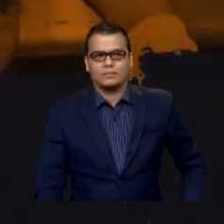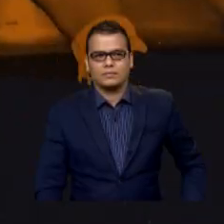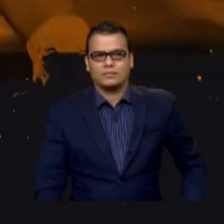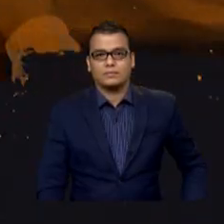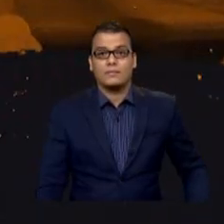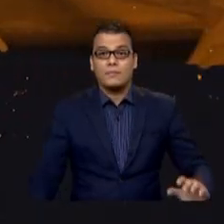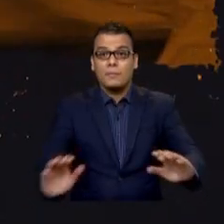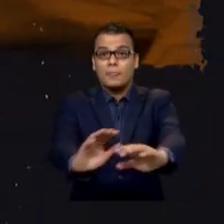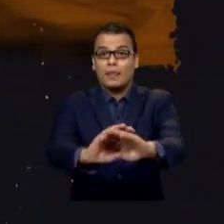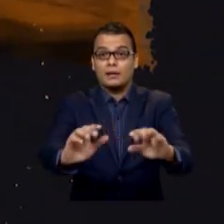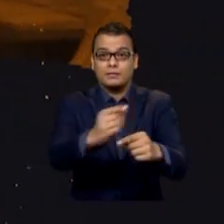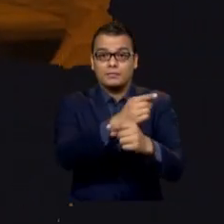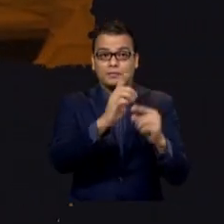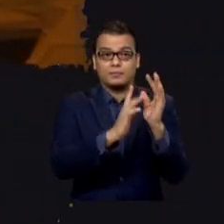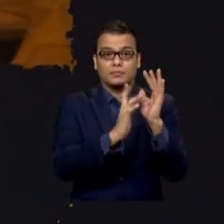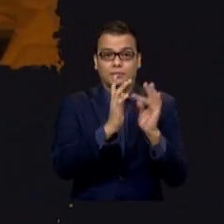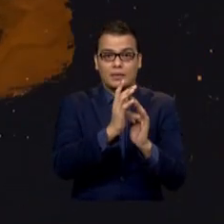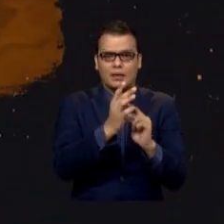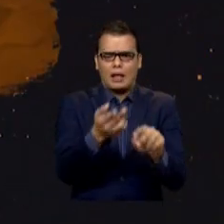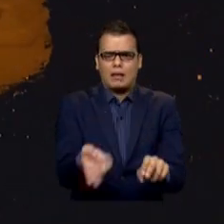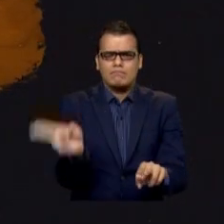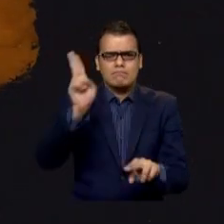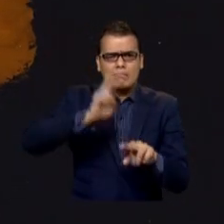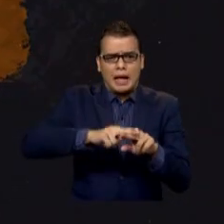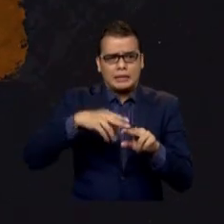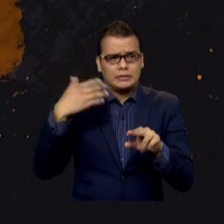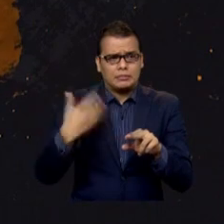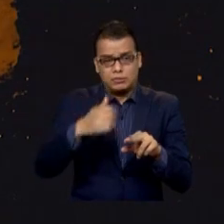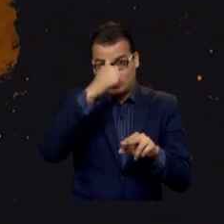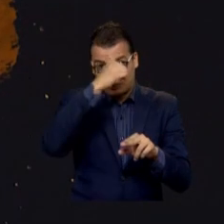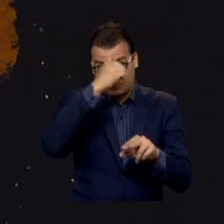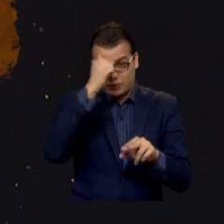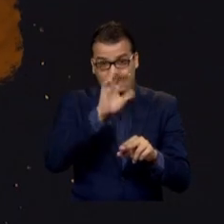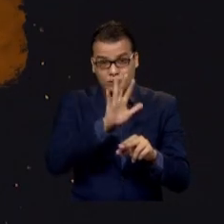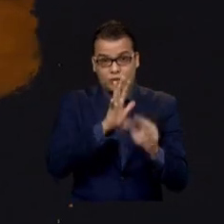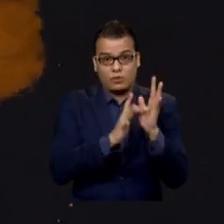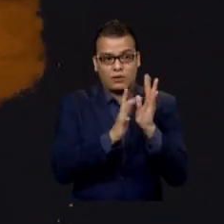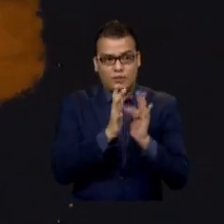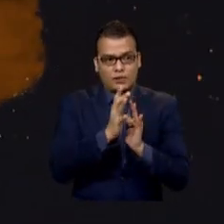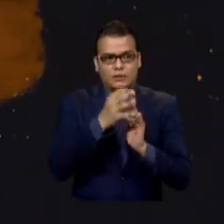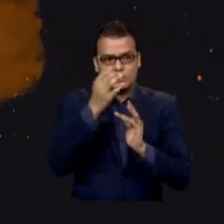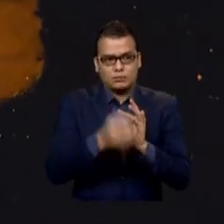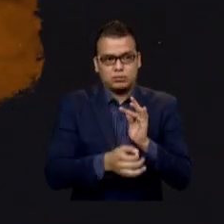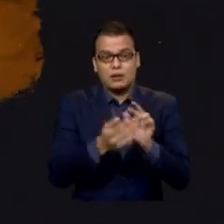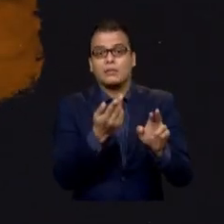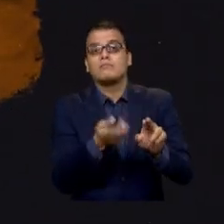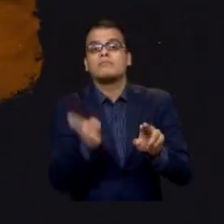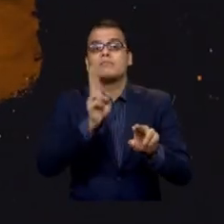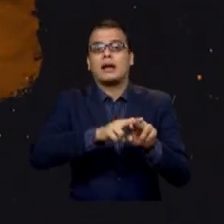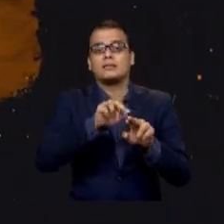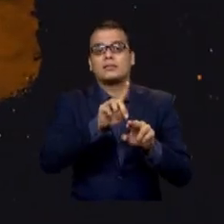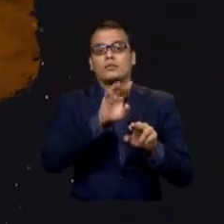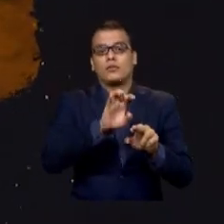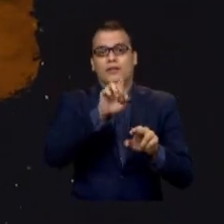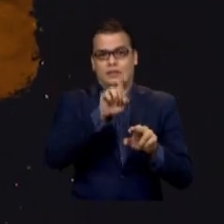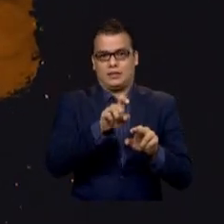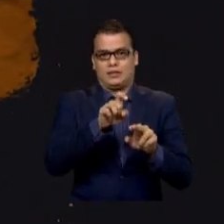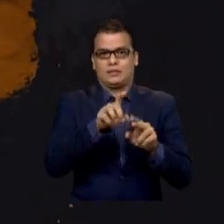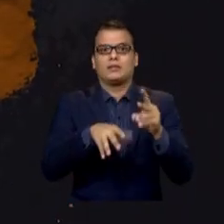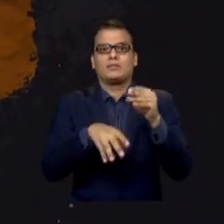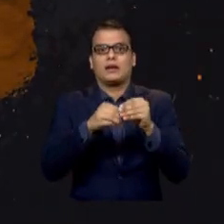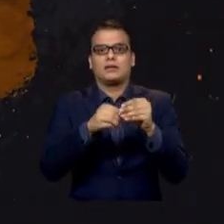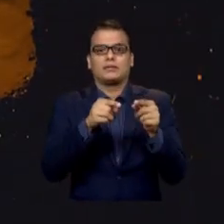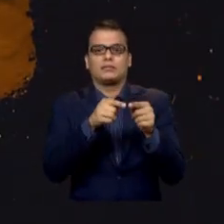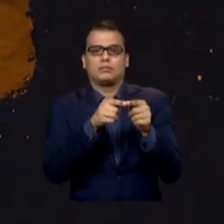En Semana Santa los casos se incrementaron. El domingo 5 de abril se reportaron 196 casos y al final de la semana